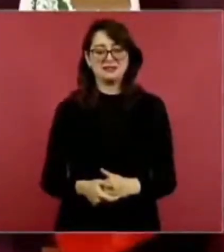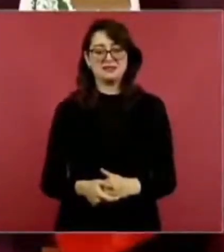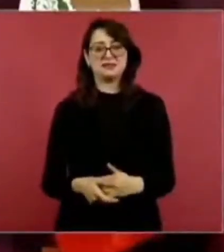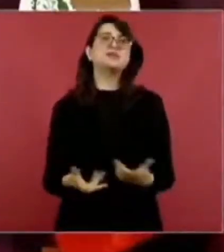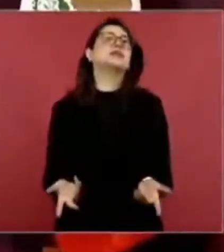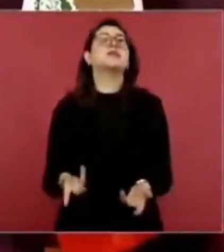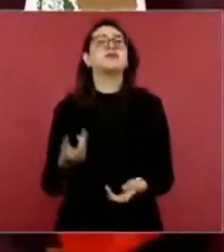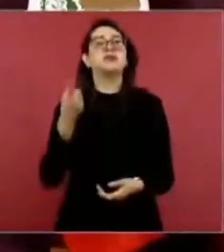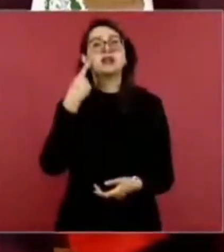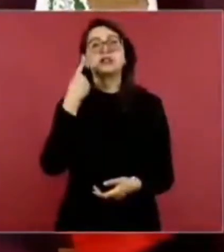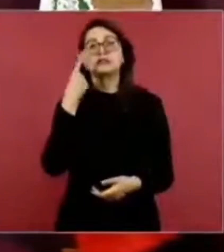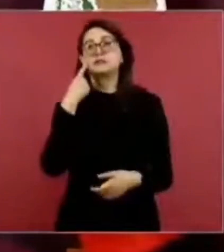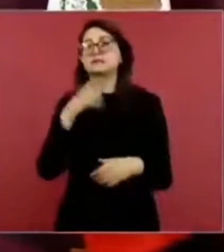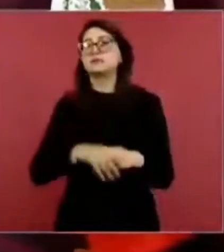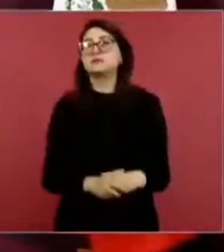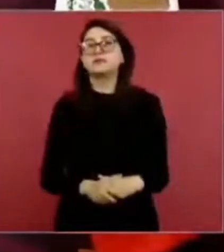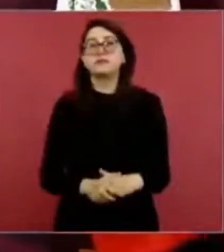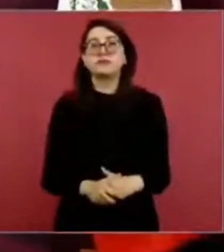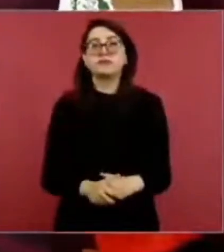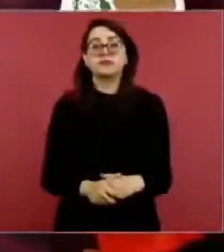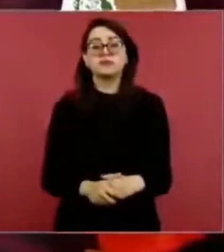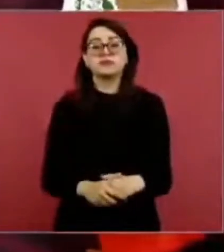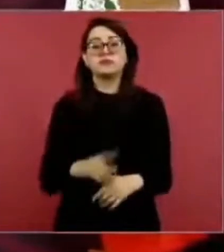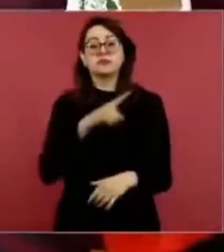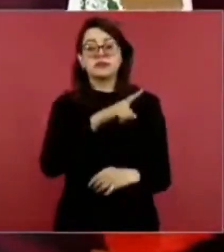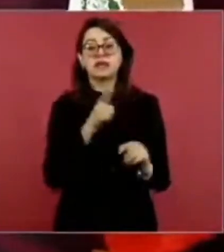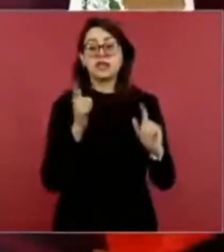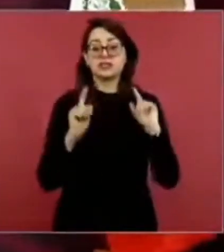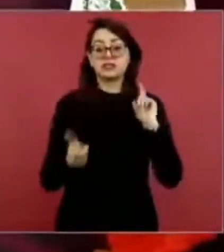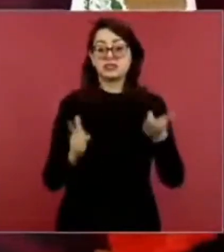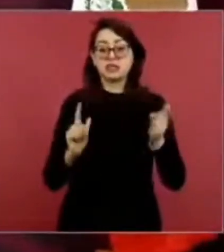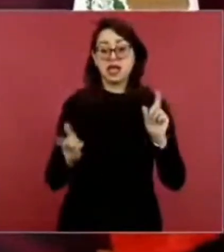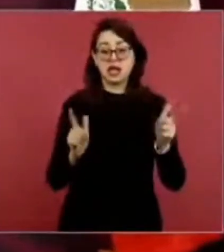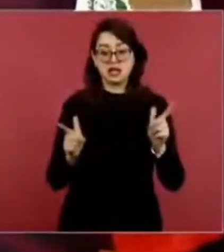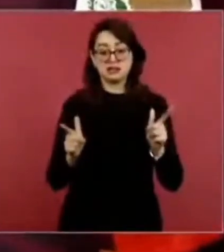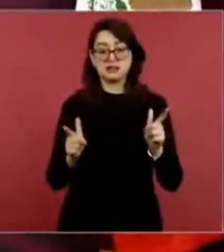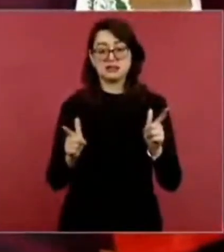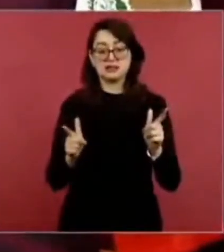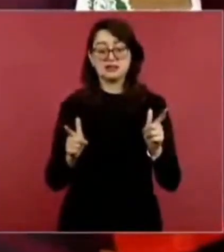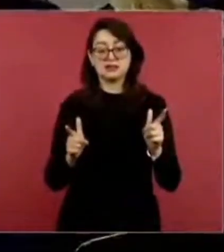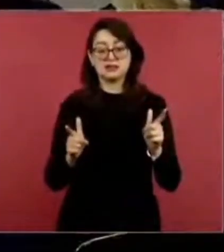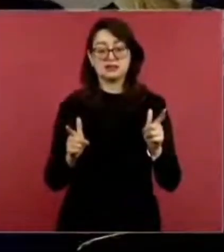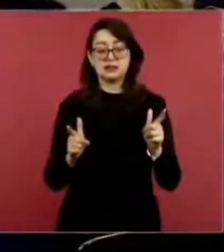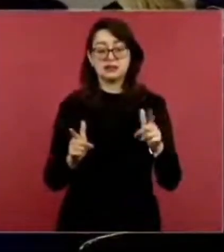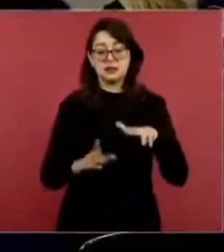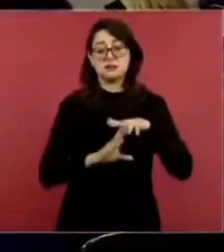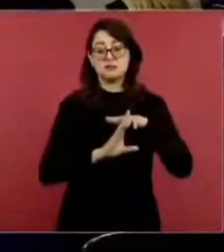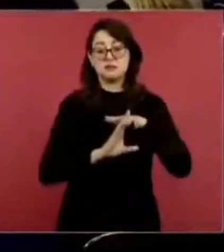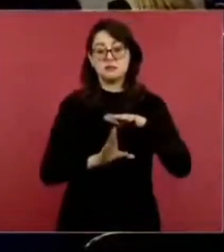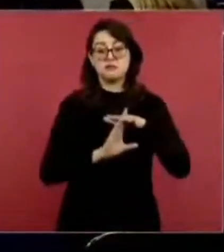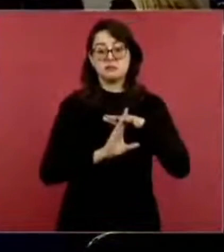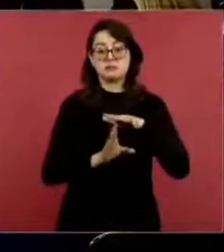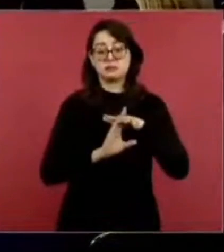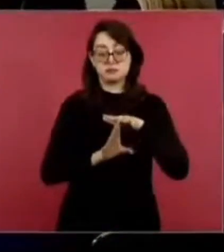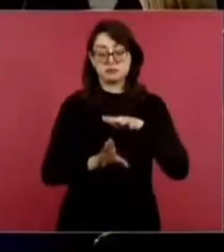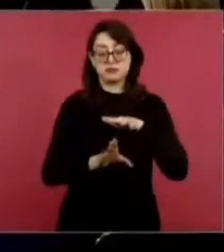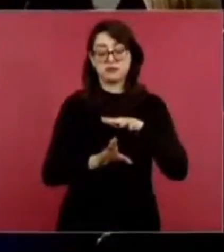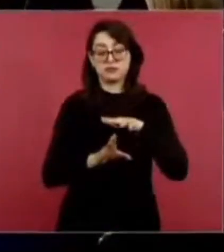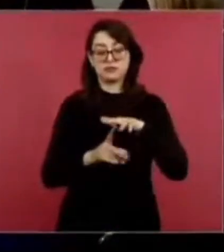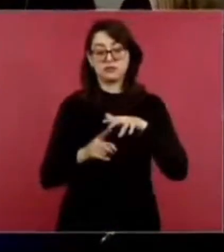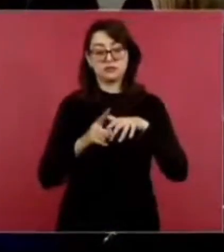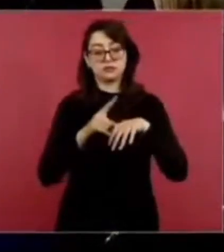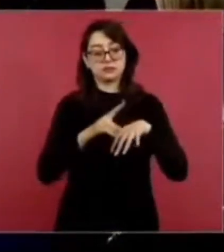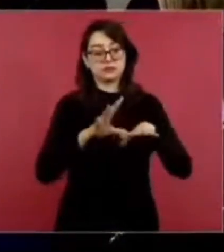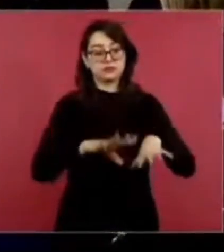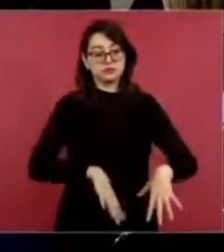detienen en Texas migrantes y los mandan a